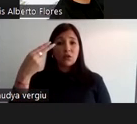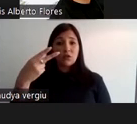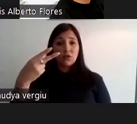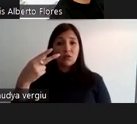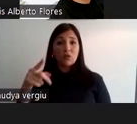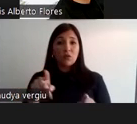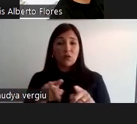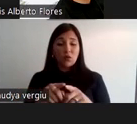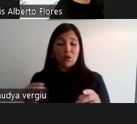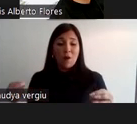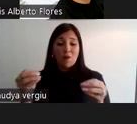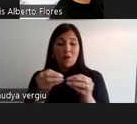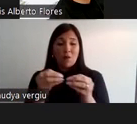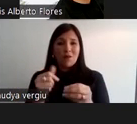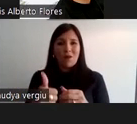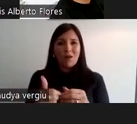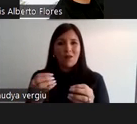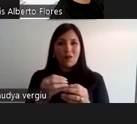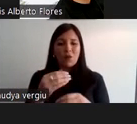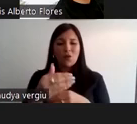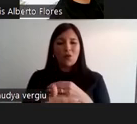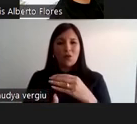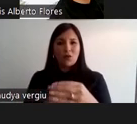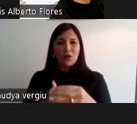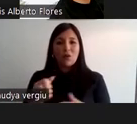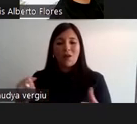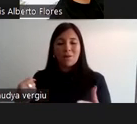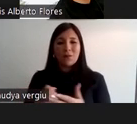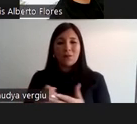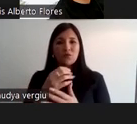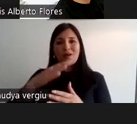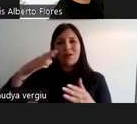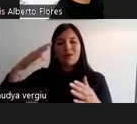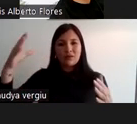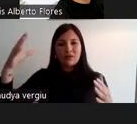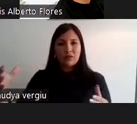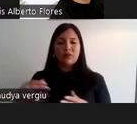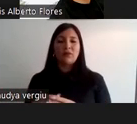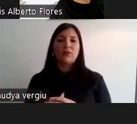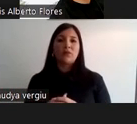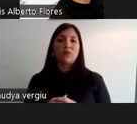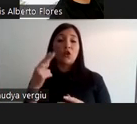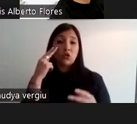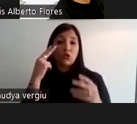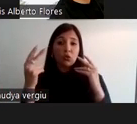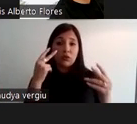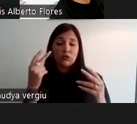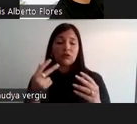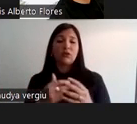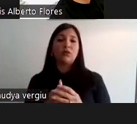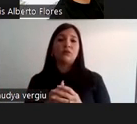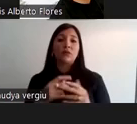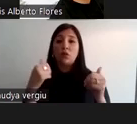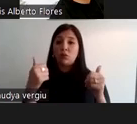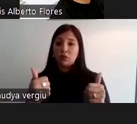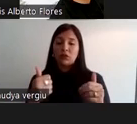a contribuir a un adecuada que aún continuo impulso del crecimiento de nuestro sector turístico de una manera eficaz